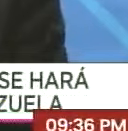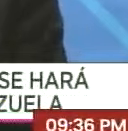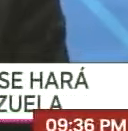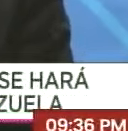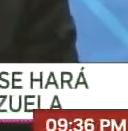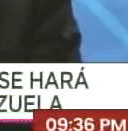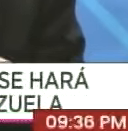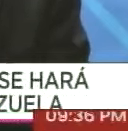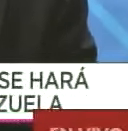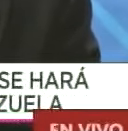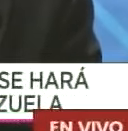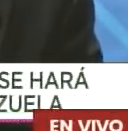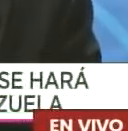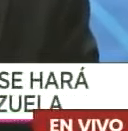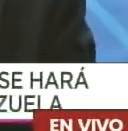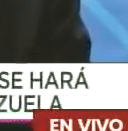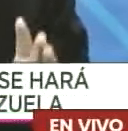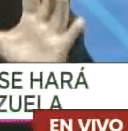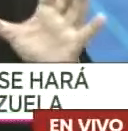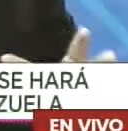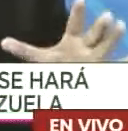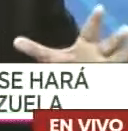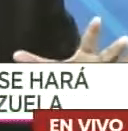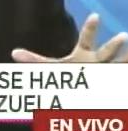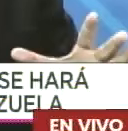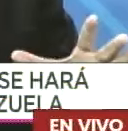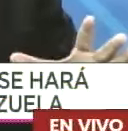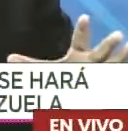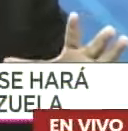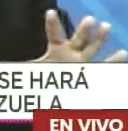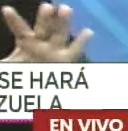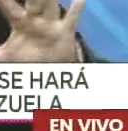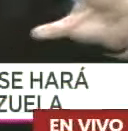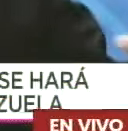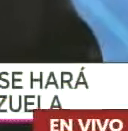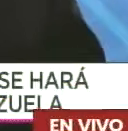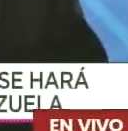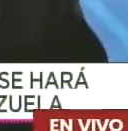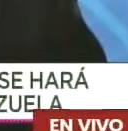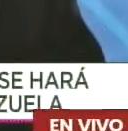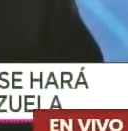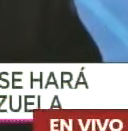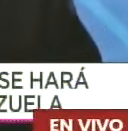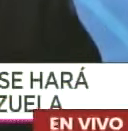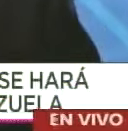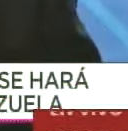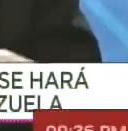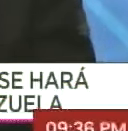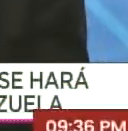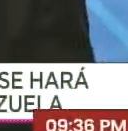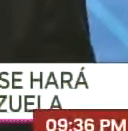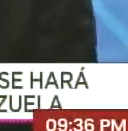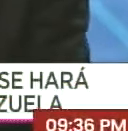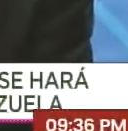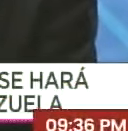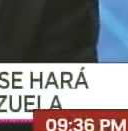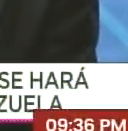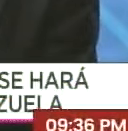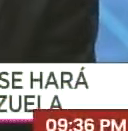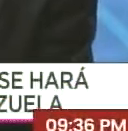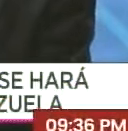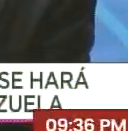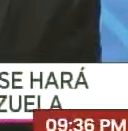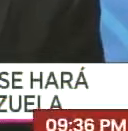del 12 de marzo para el día 3 de agosto, quedó la celebración del Día de la Bandera fuera del lapso escolar. Entonces los niños dejaron de